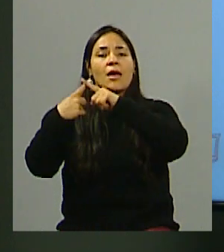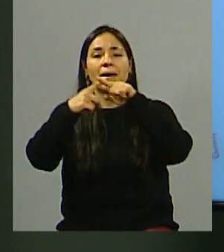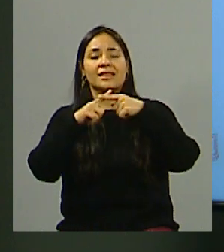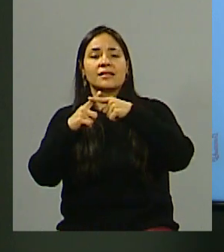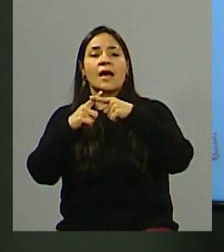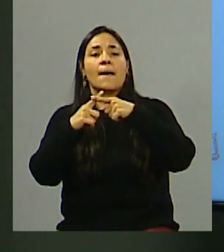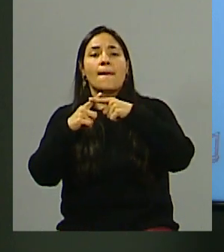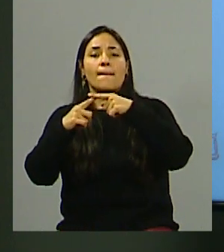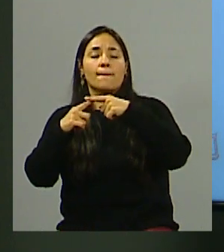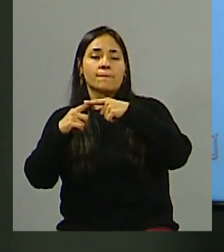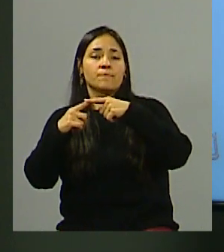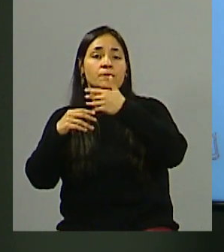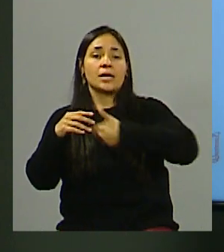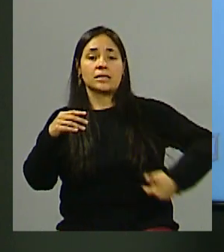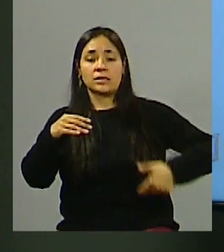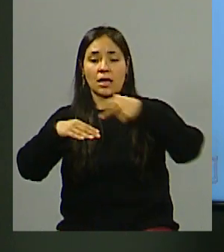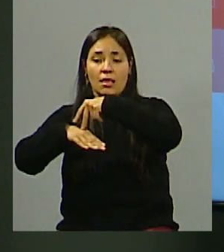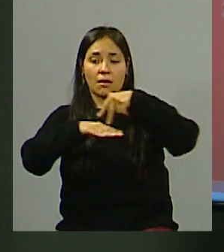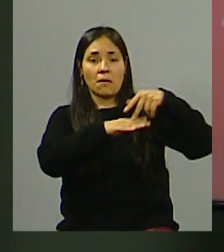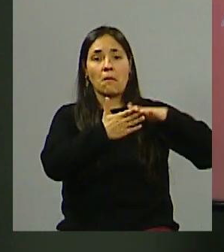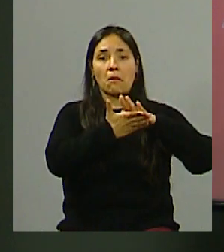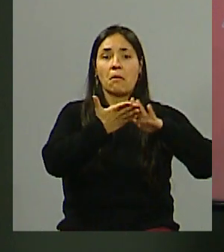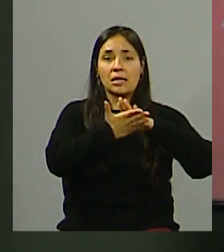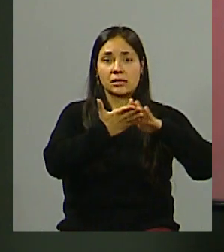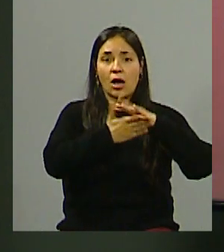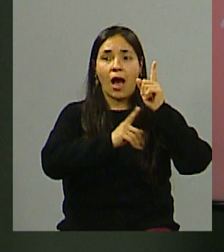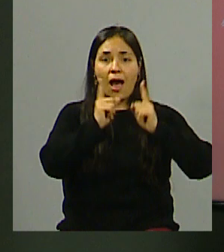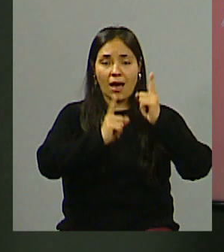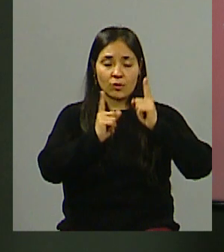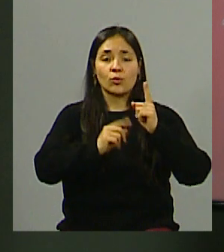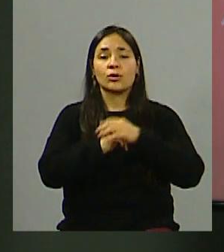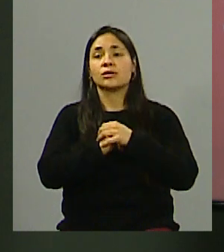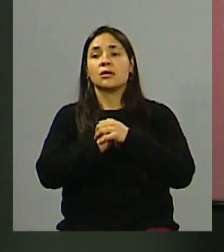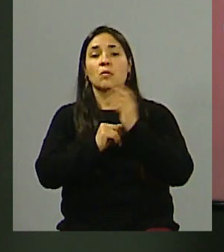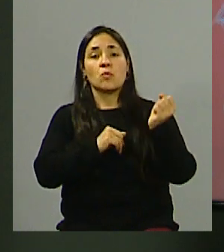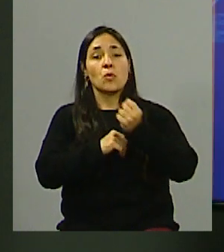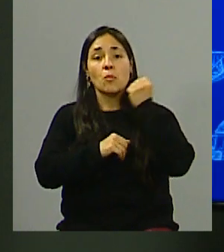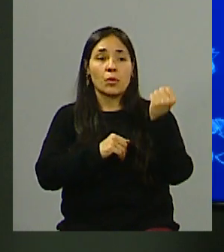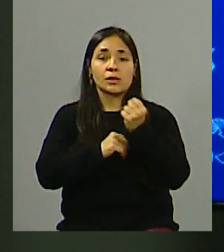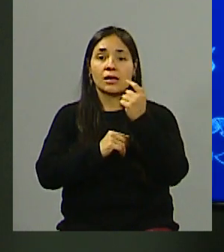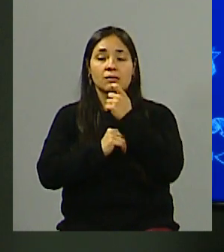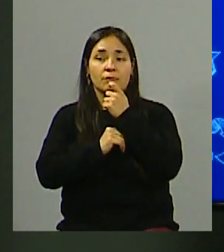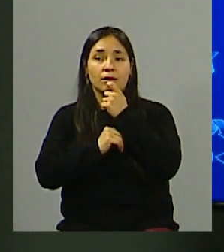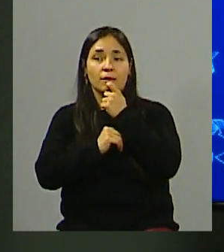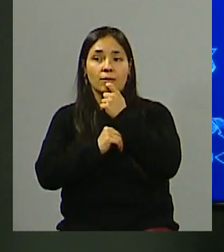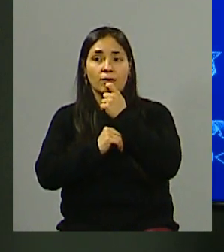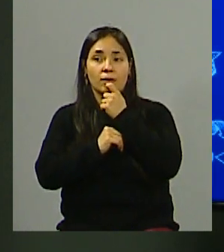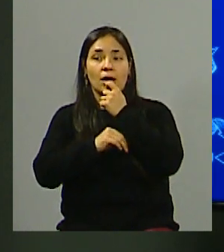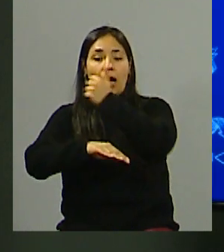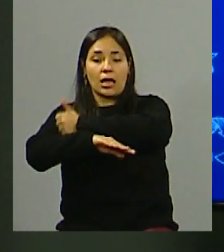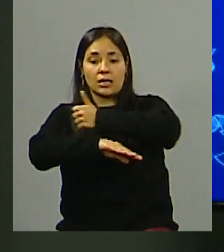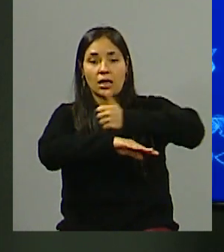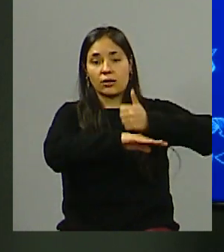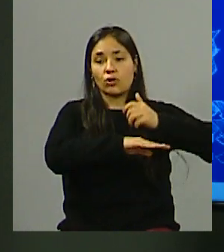presidenciales y en todos los niveles. Es bastante importante que en este caso aparentemente todos los candidatos